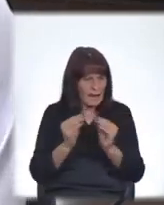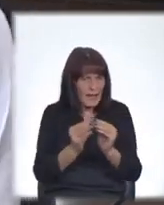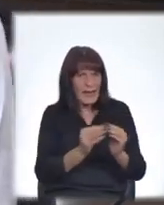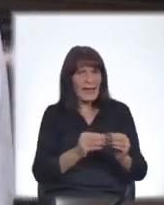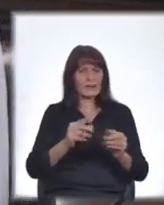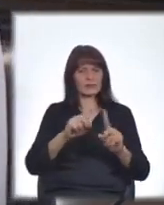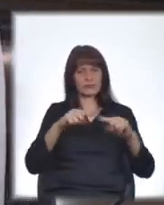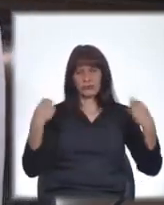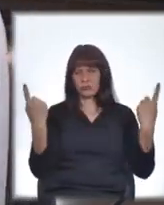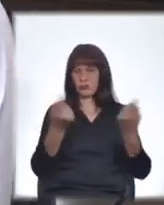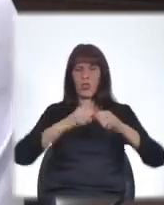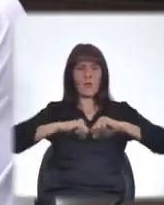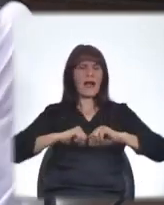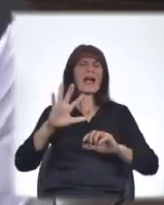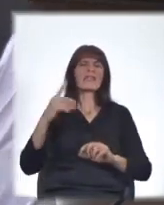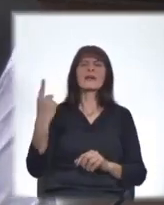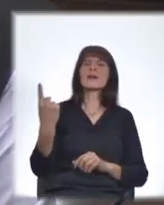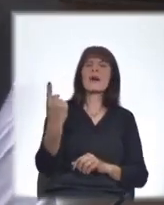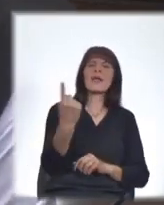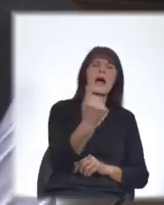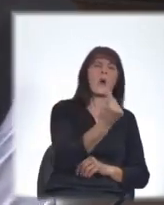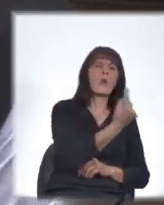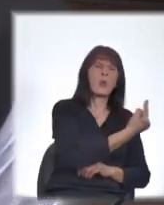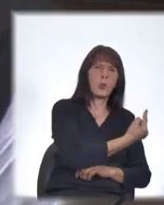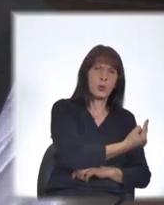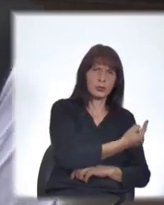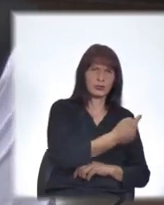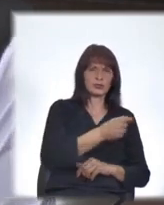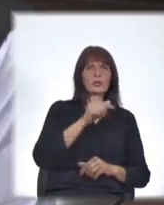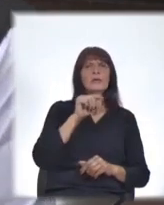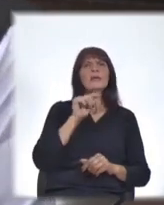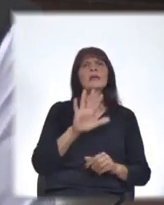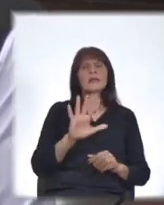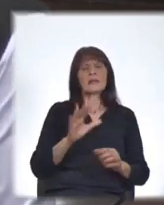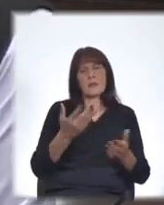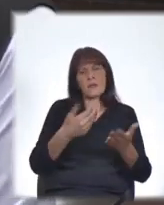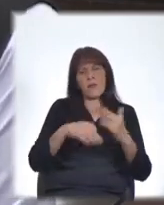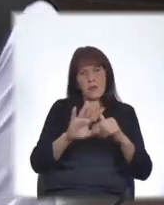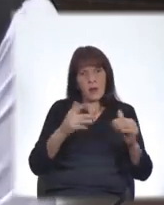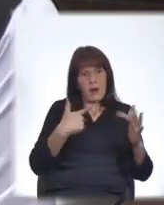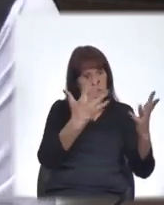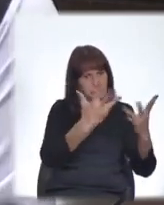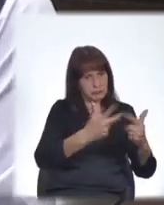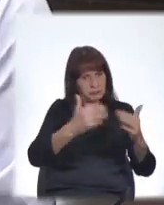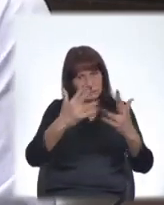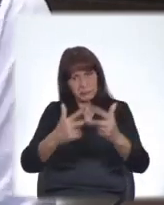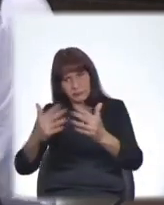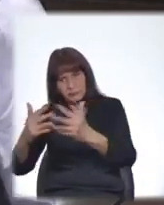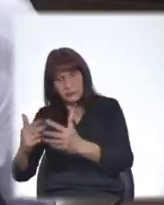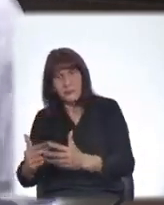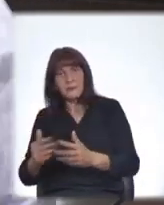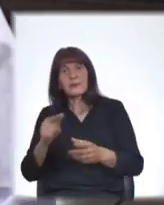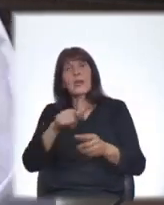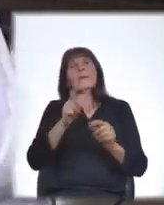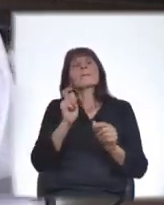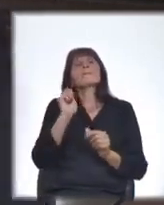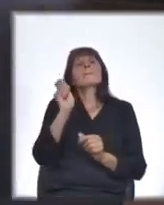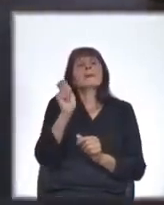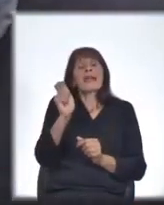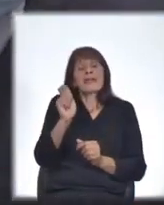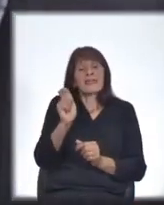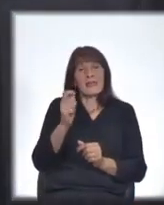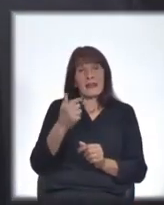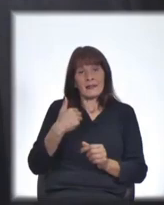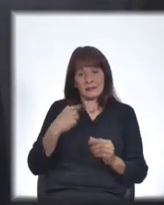las bancadas, de cada uno de los despachos, de los legisladores que se fue conformando para que los que estábamos en